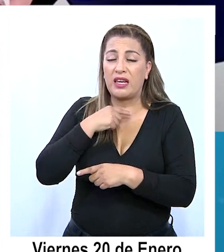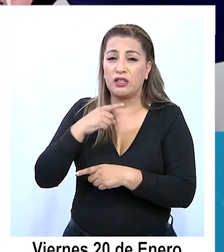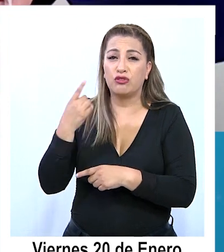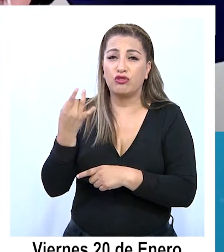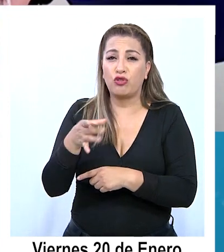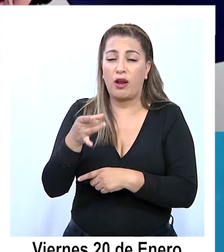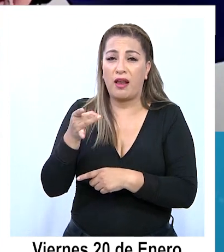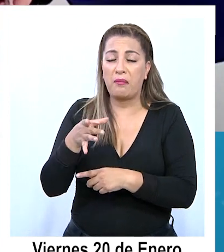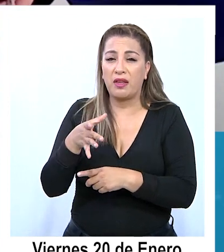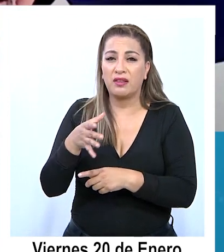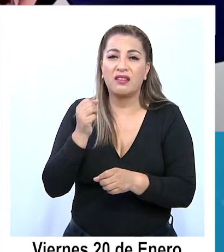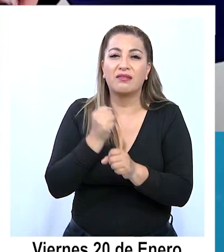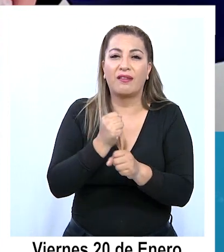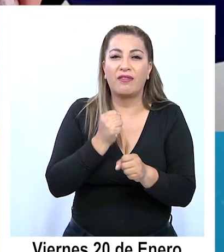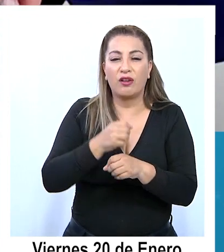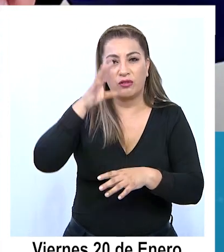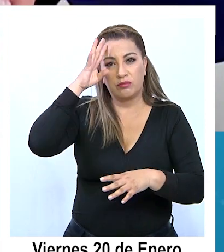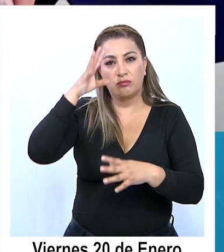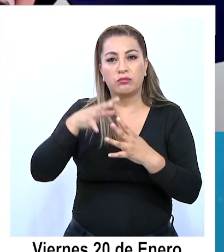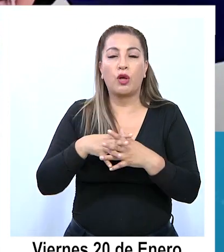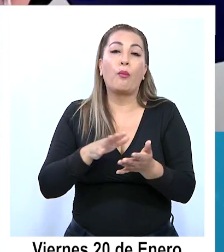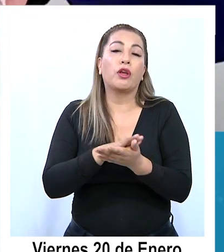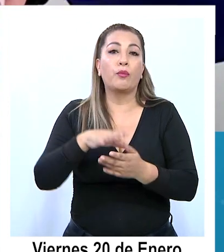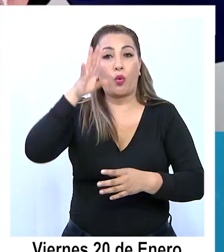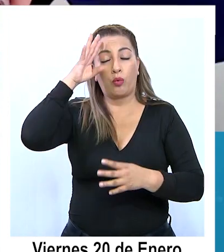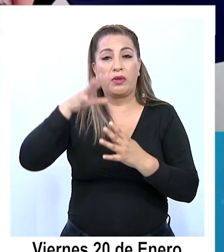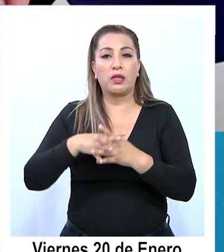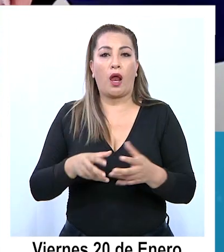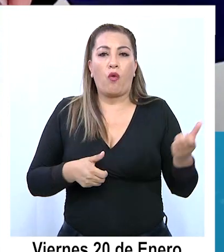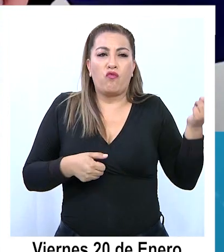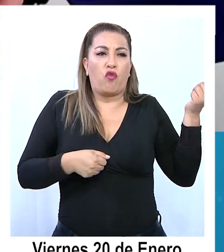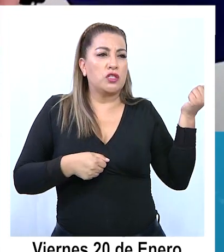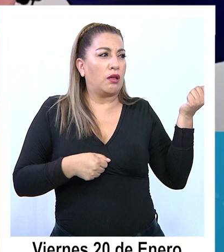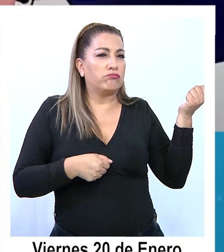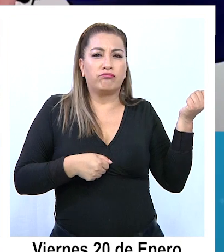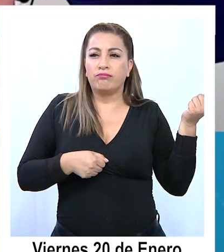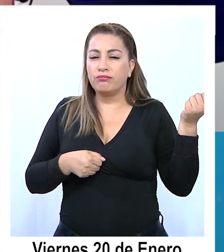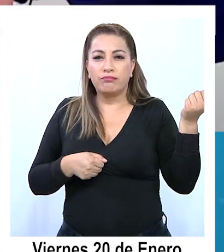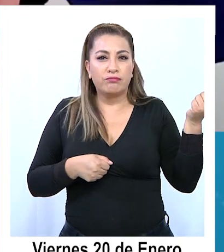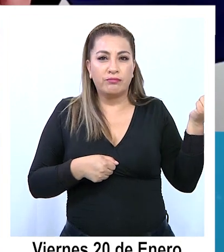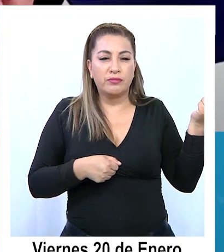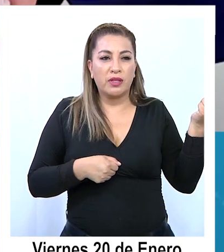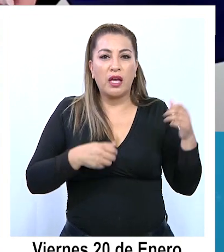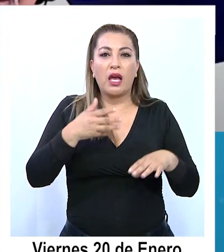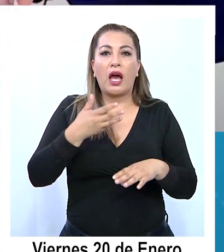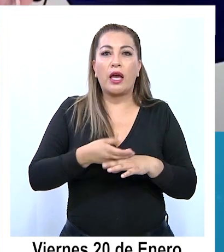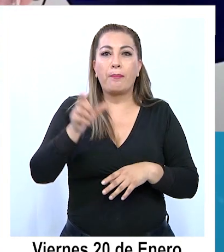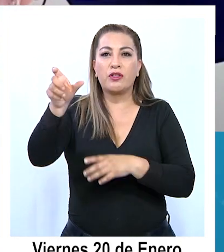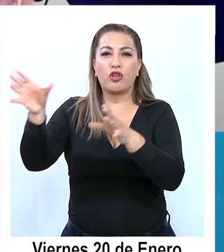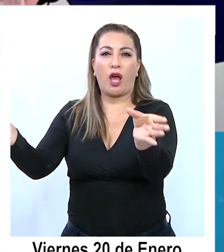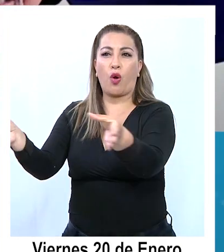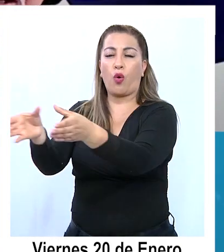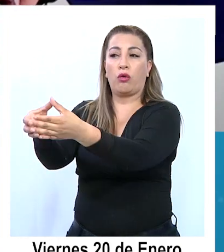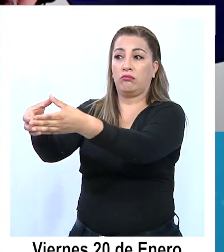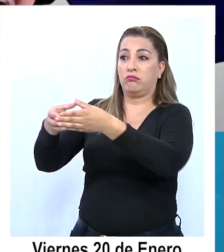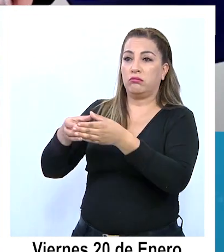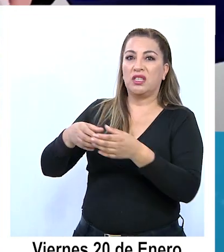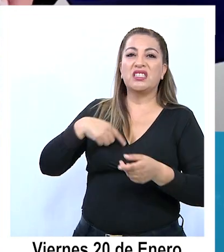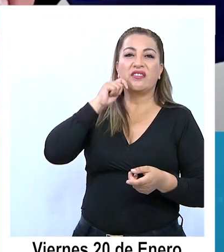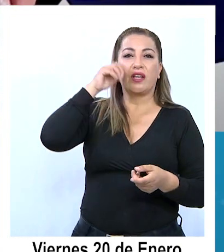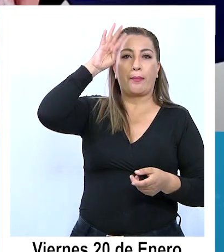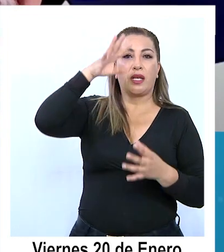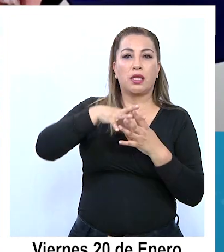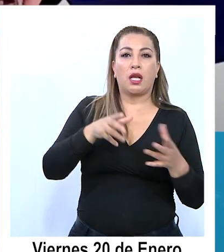si un militar está armado con cierto, un fusil, en fin, y viene una turba y él va a disparar,